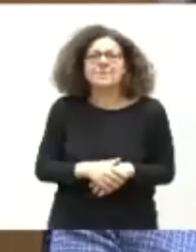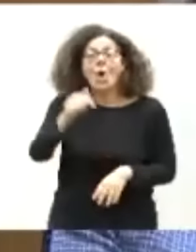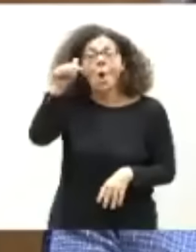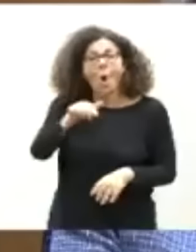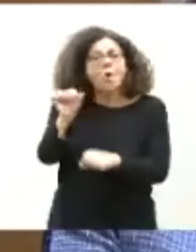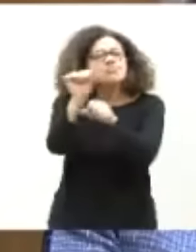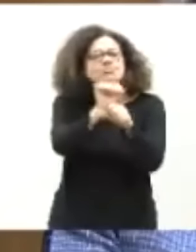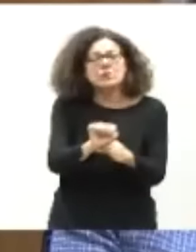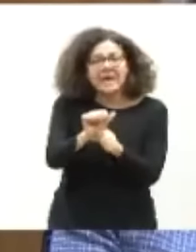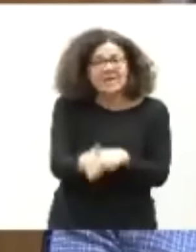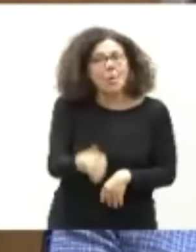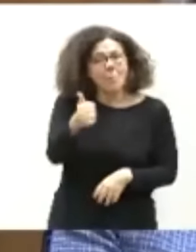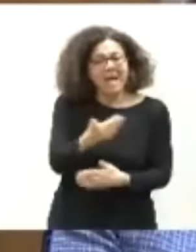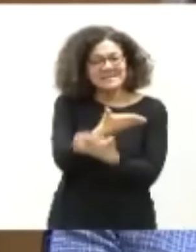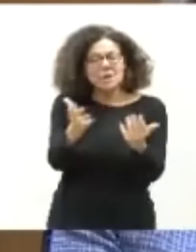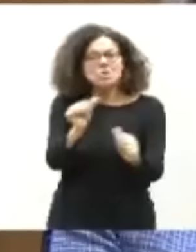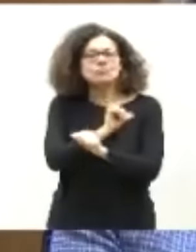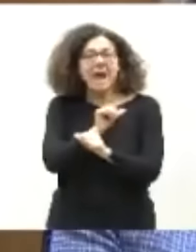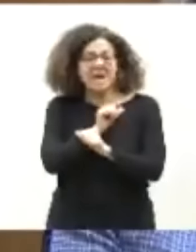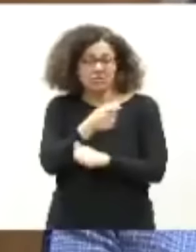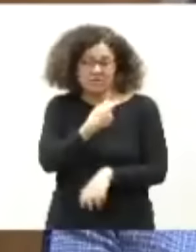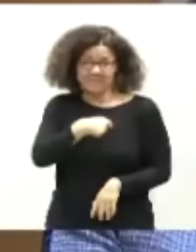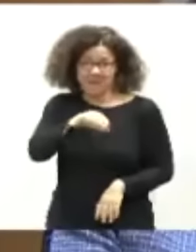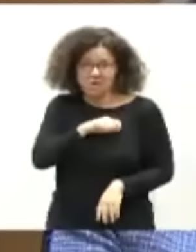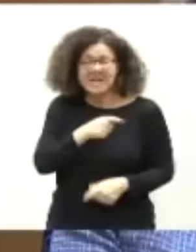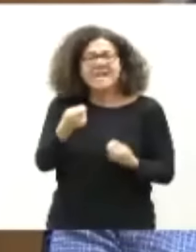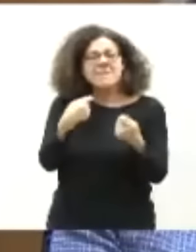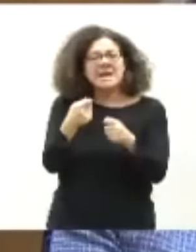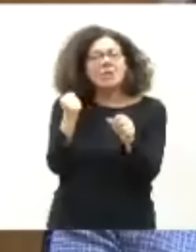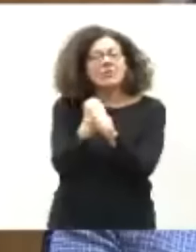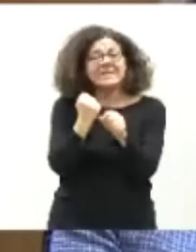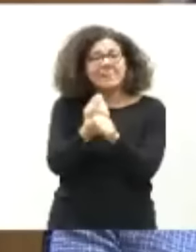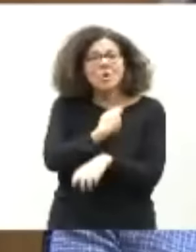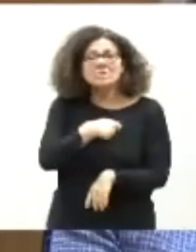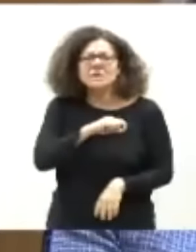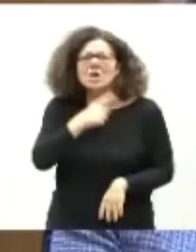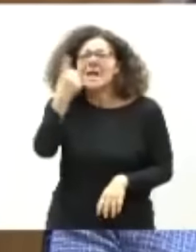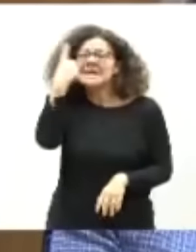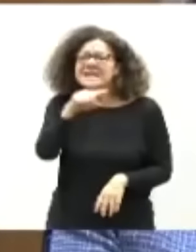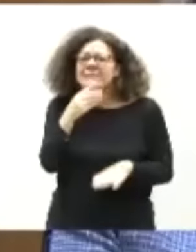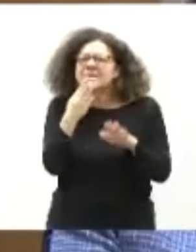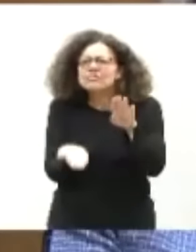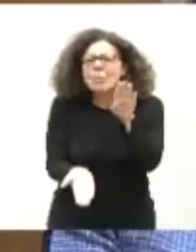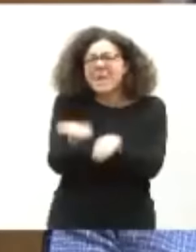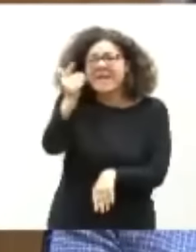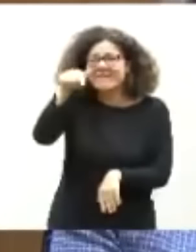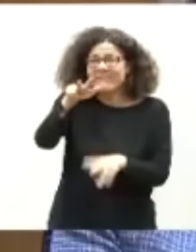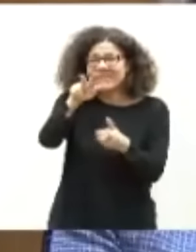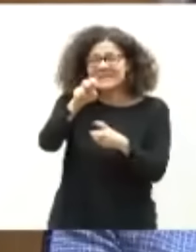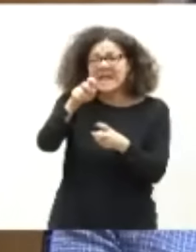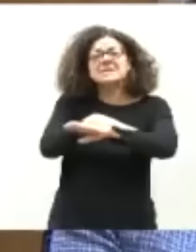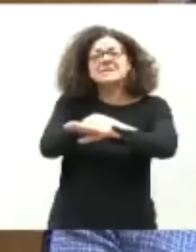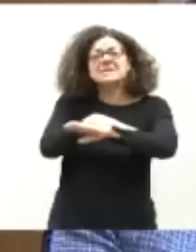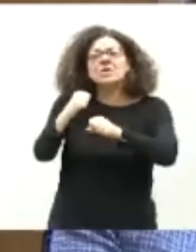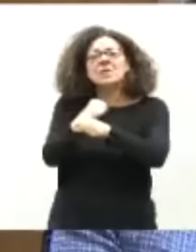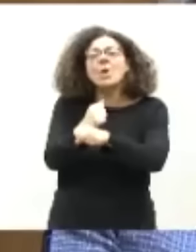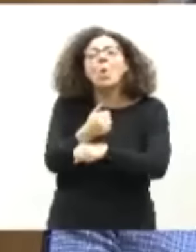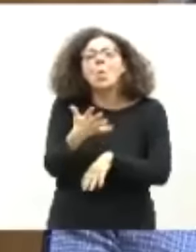protegiendo más y mejor a los parados españoles y al mercado de trabajo español, ¿sabe qué superávit tenemos fiscal en el Ministerio de